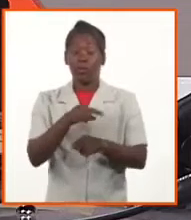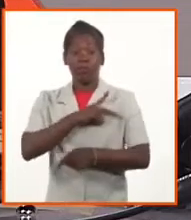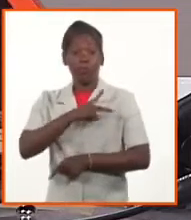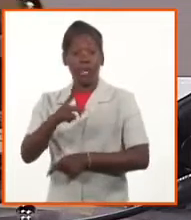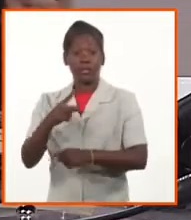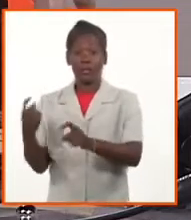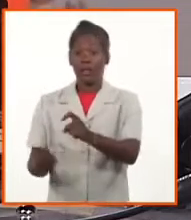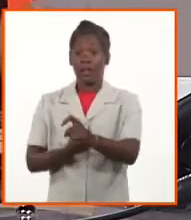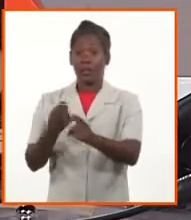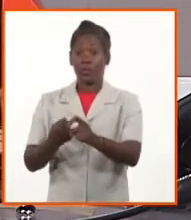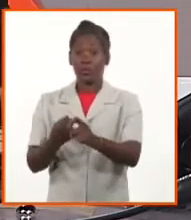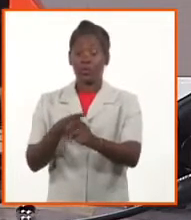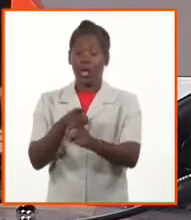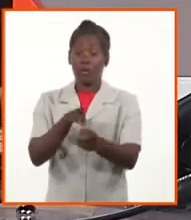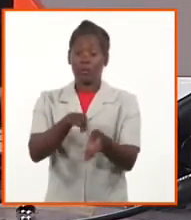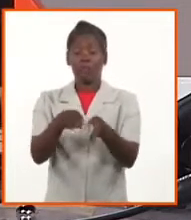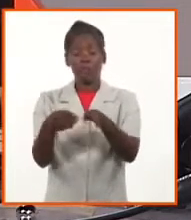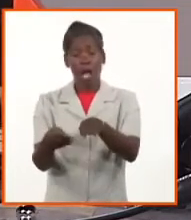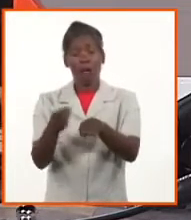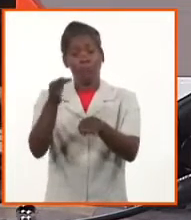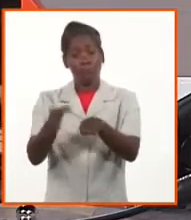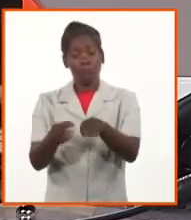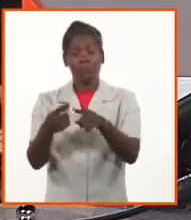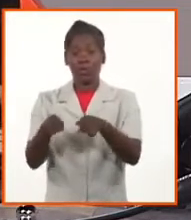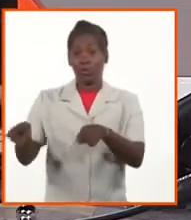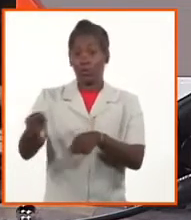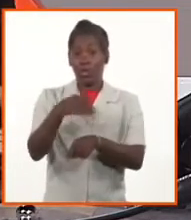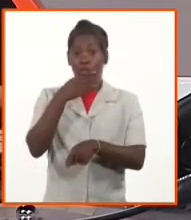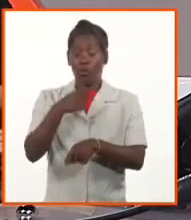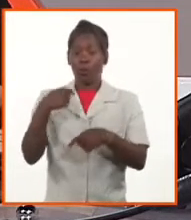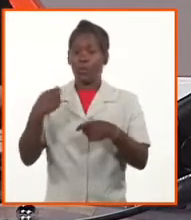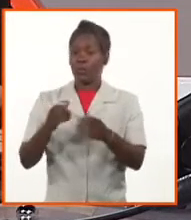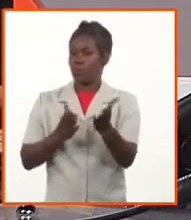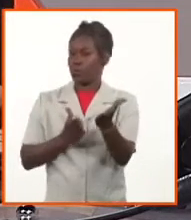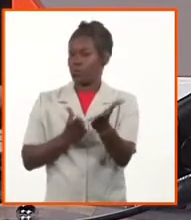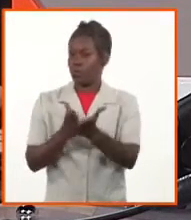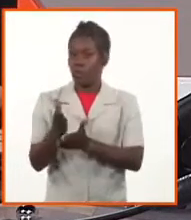creadores, en las más jóvenes generaciones de nuestro país. Mucho todavía hay que hacer